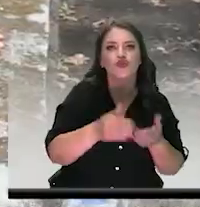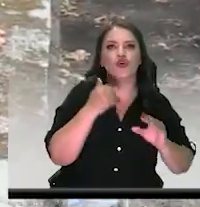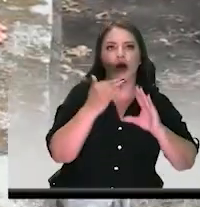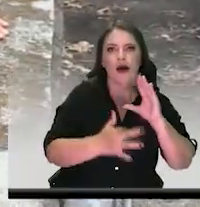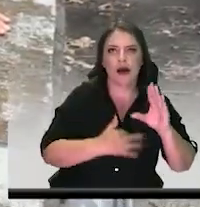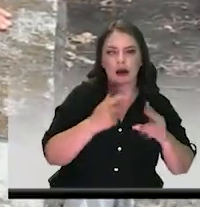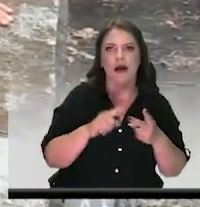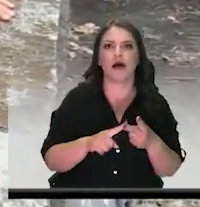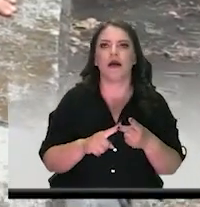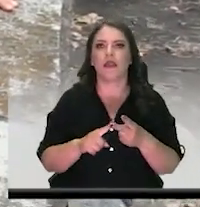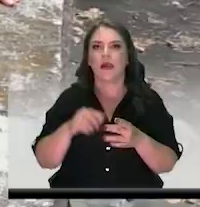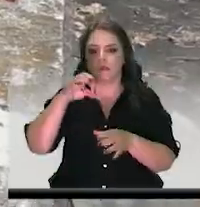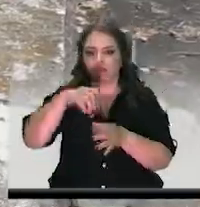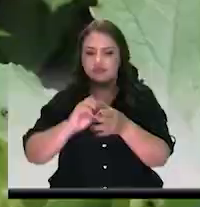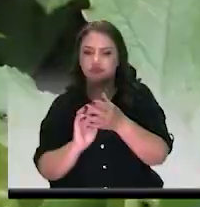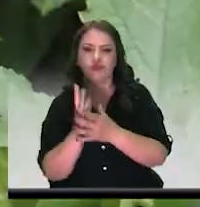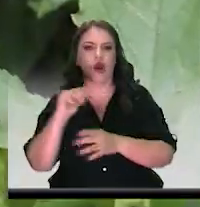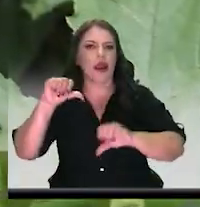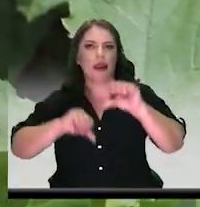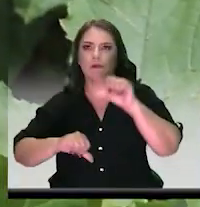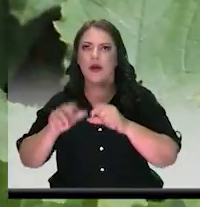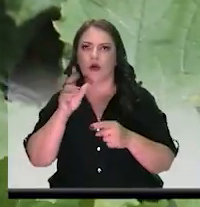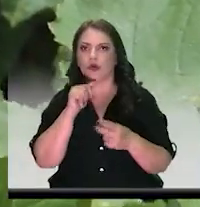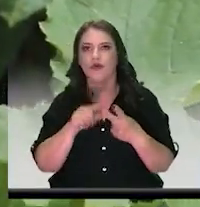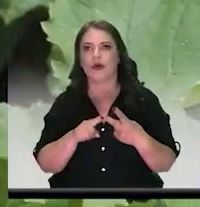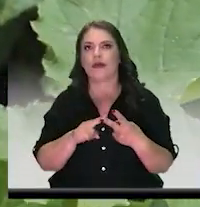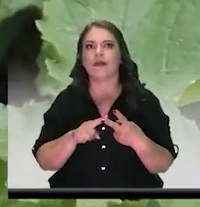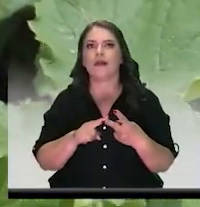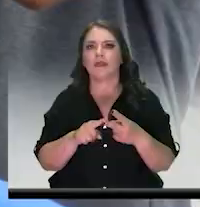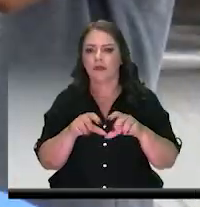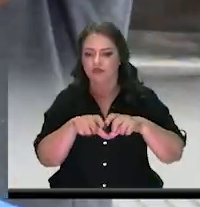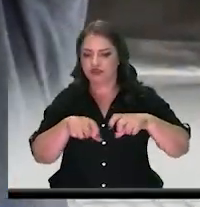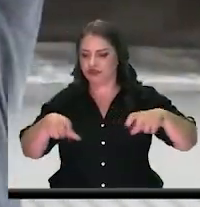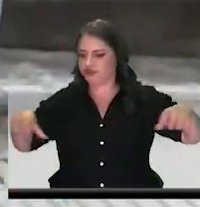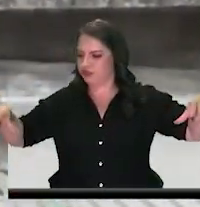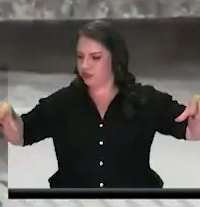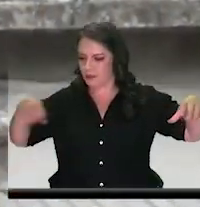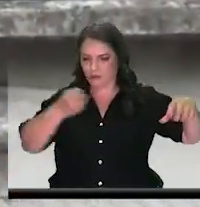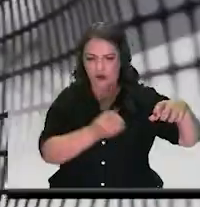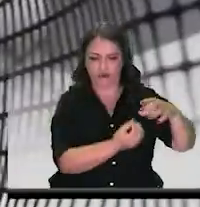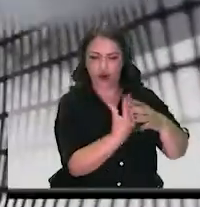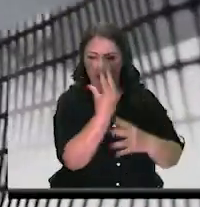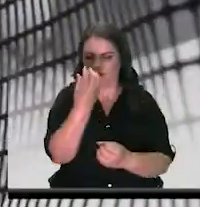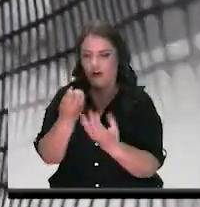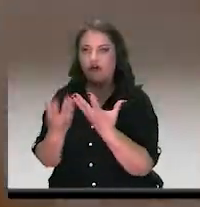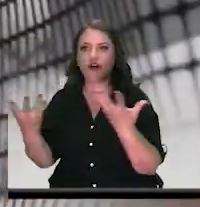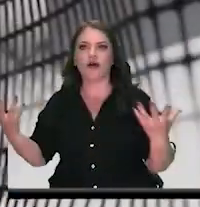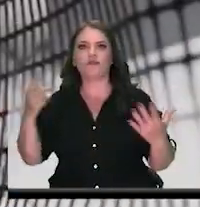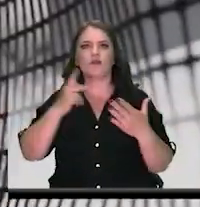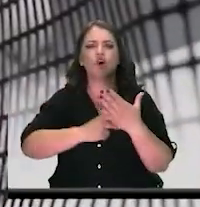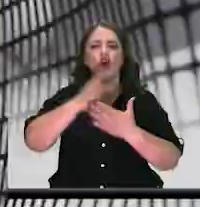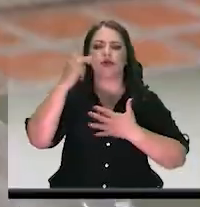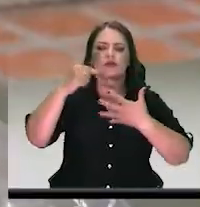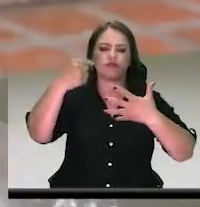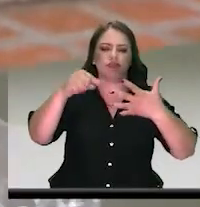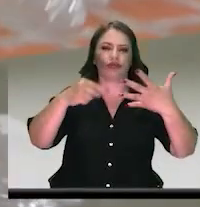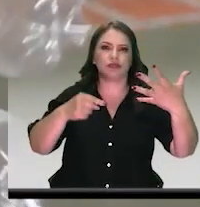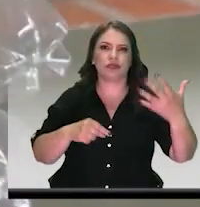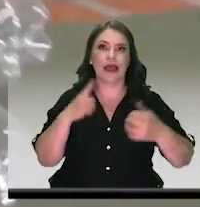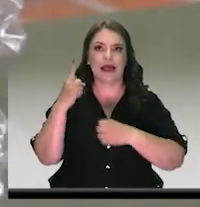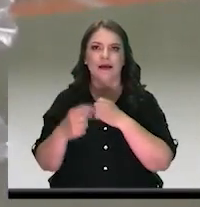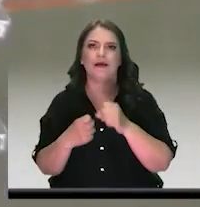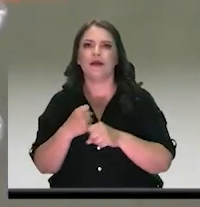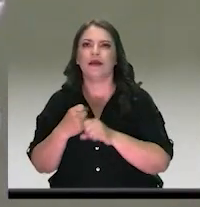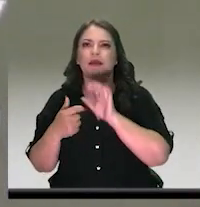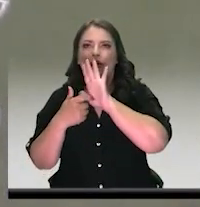orgánicos, huerta hidropónica, jardines verticales. Son algunos de los proyectos que se presentaron este año en la Feria